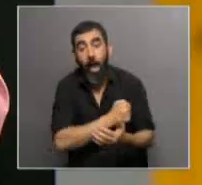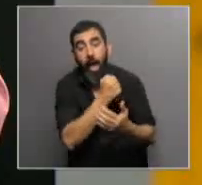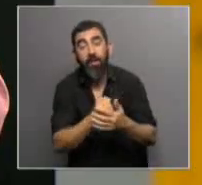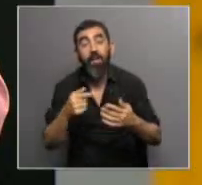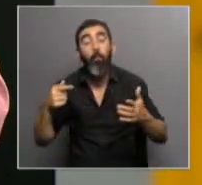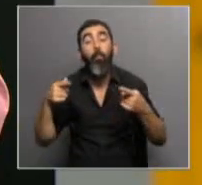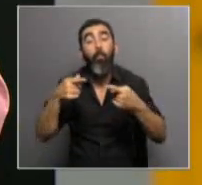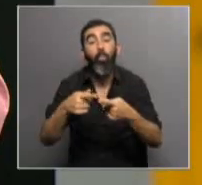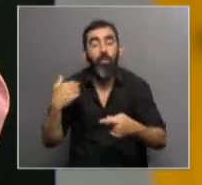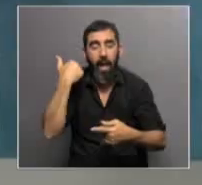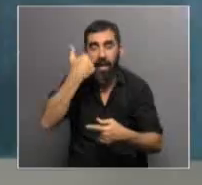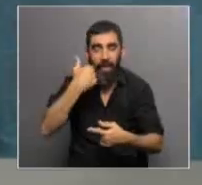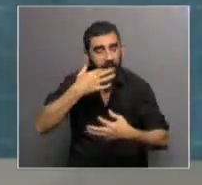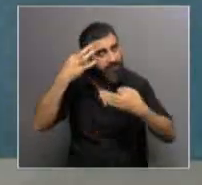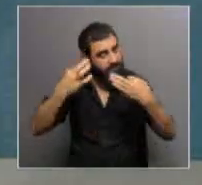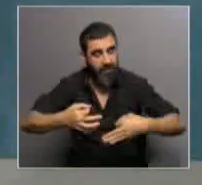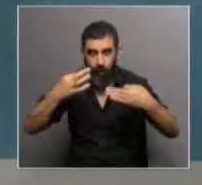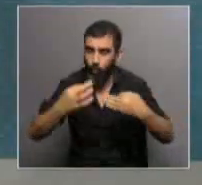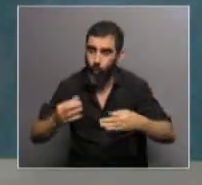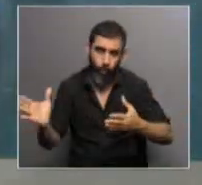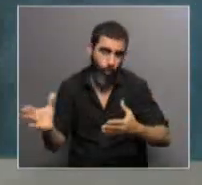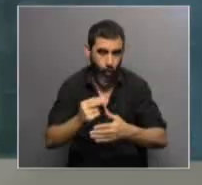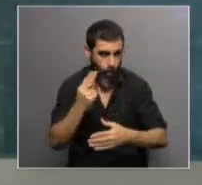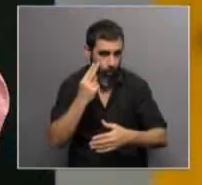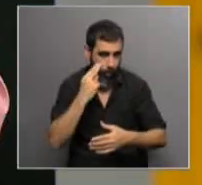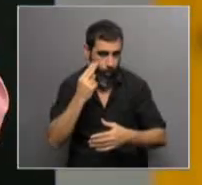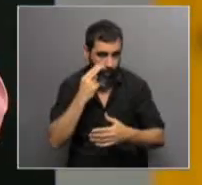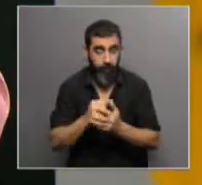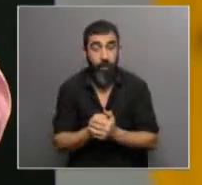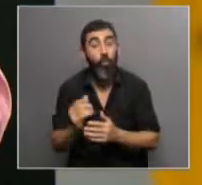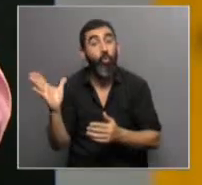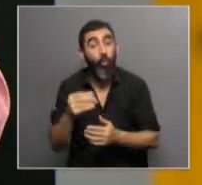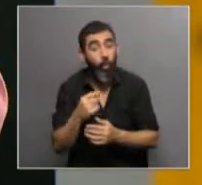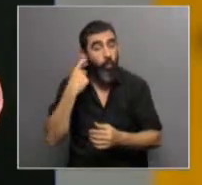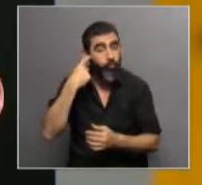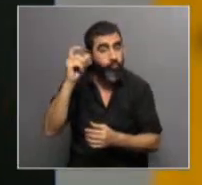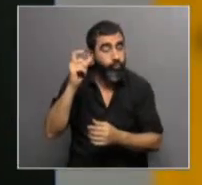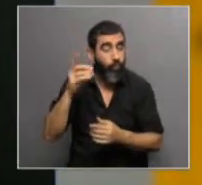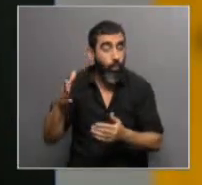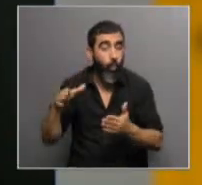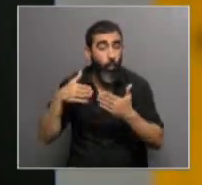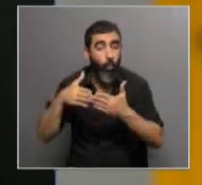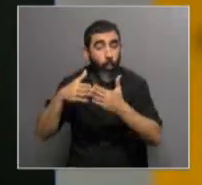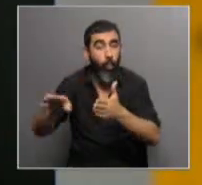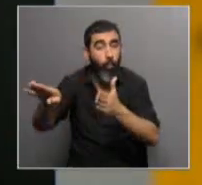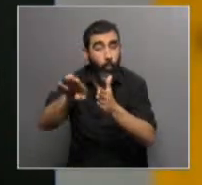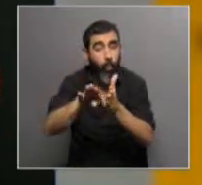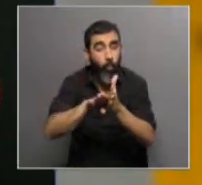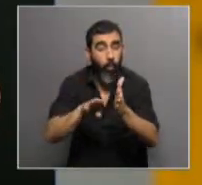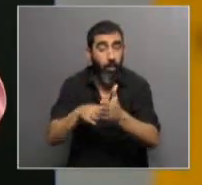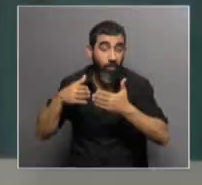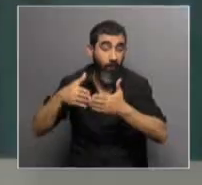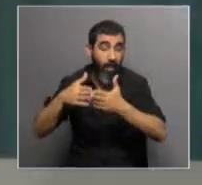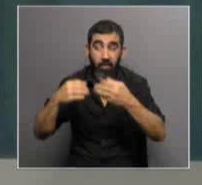seguro todo toda la secuencia todo por un emprendimiento para un puerto de una marina para atracar barcos